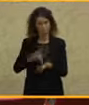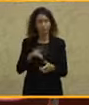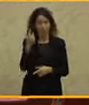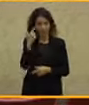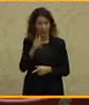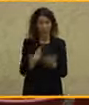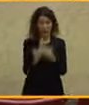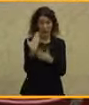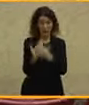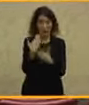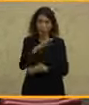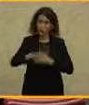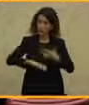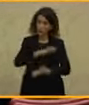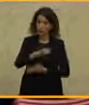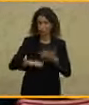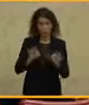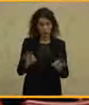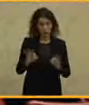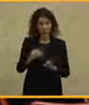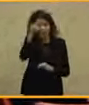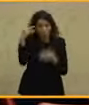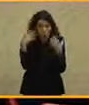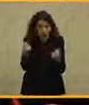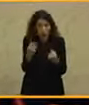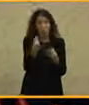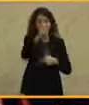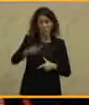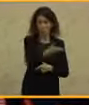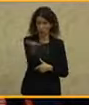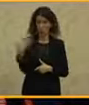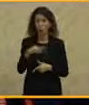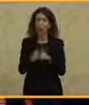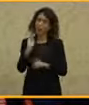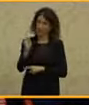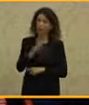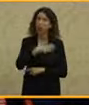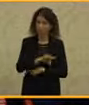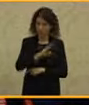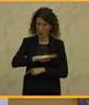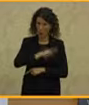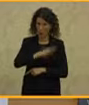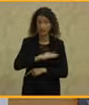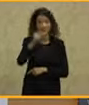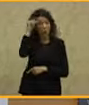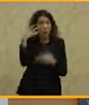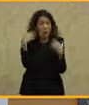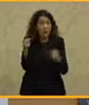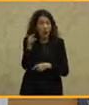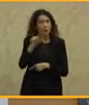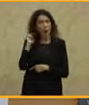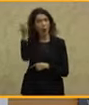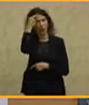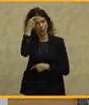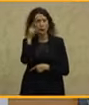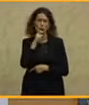Verán, en estos días convulsos, la salud mental de muchas personas puede verse afectada. La salud mental es un